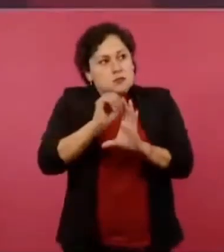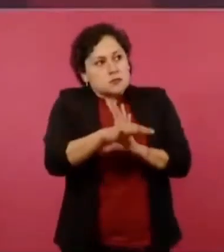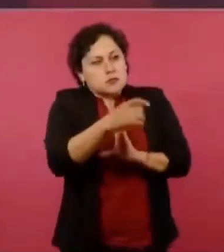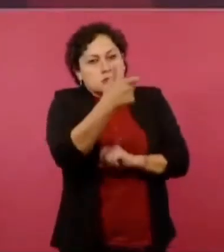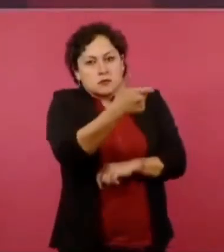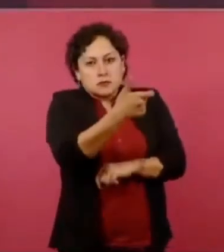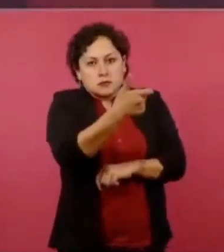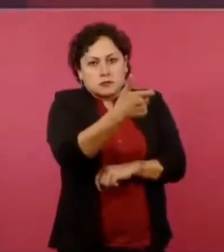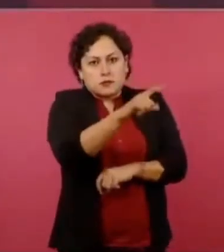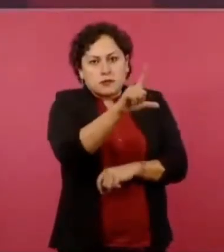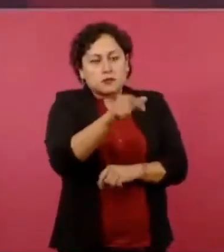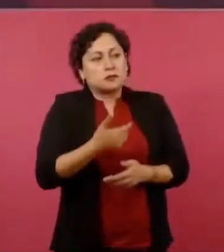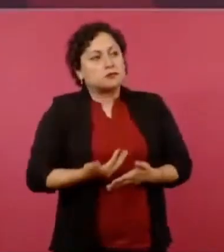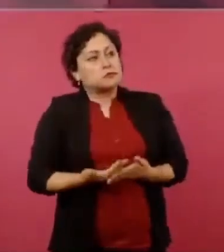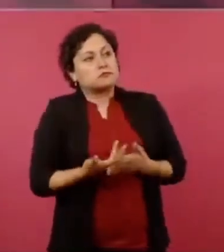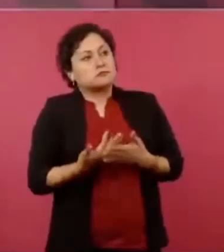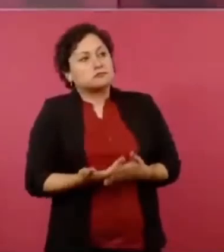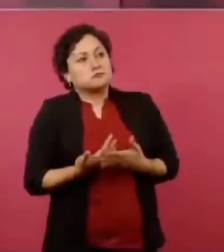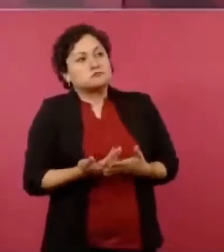vacunas.